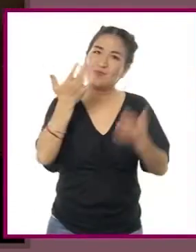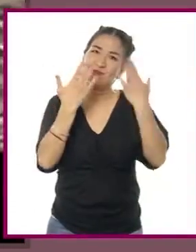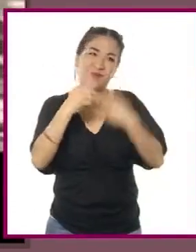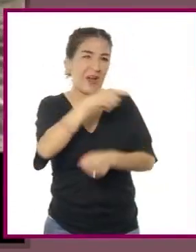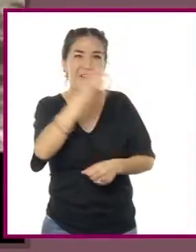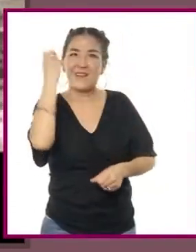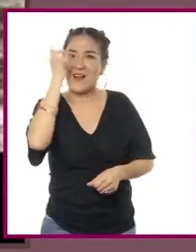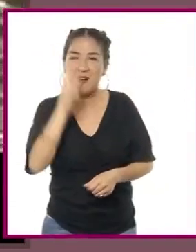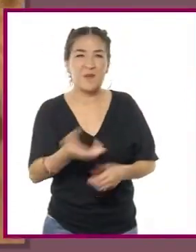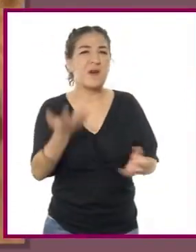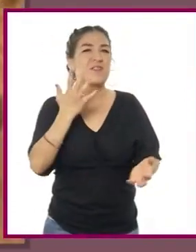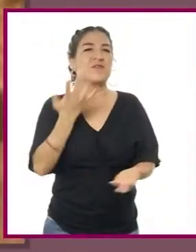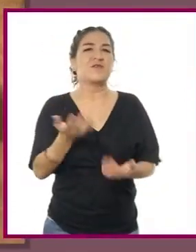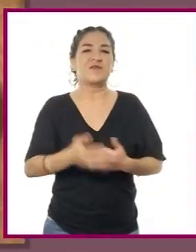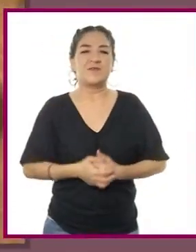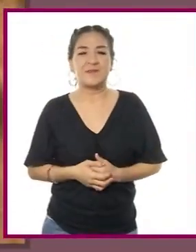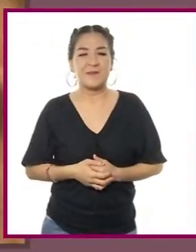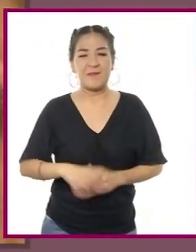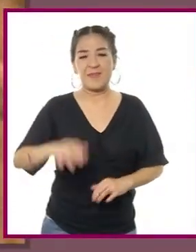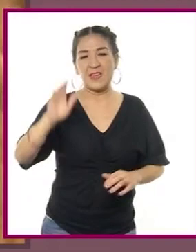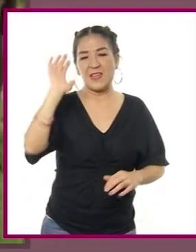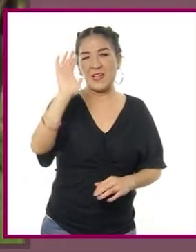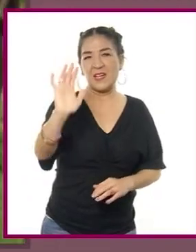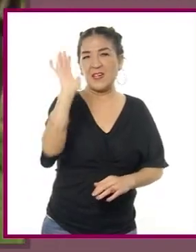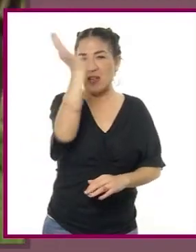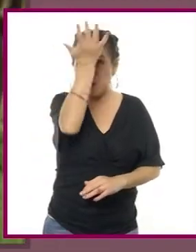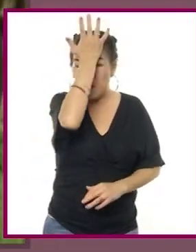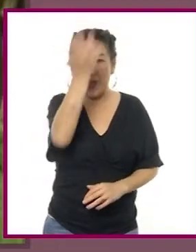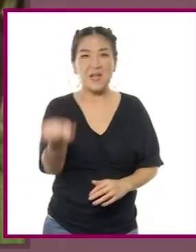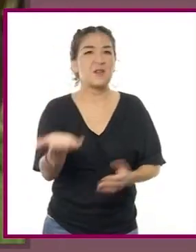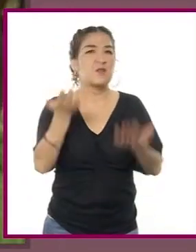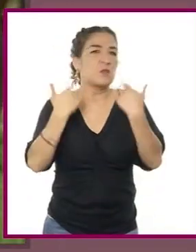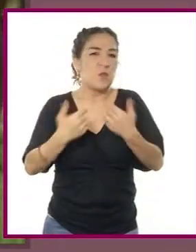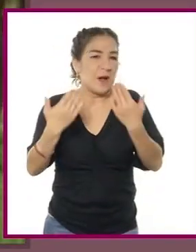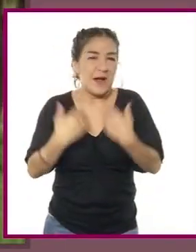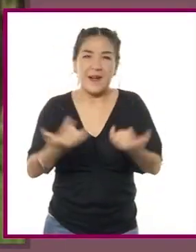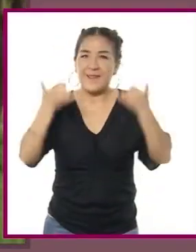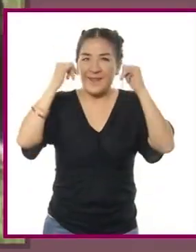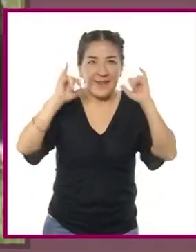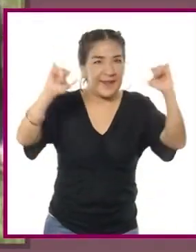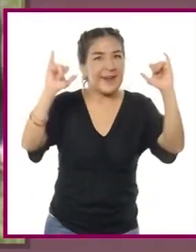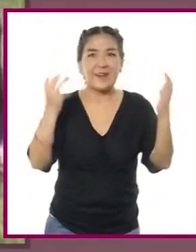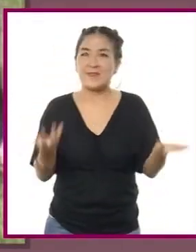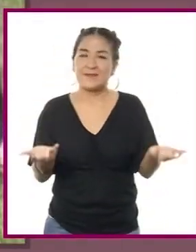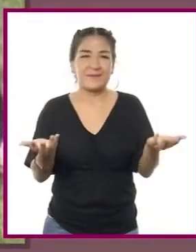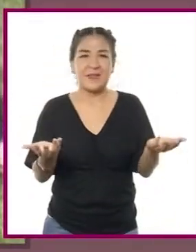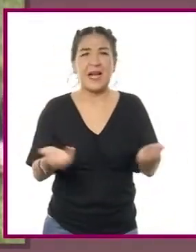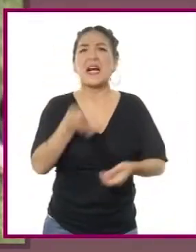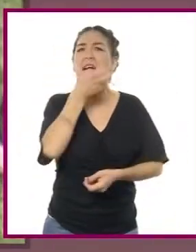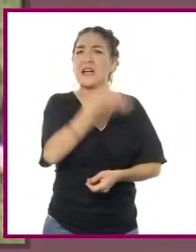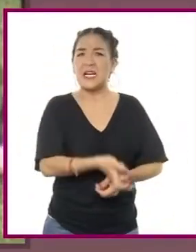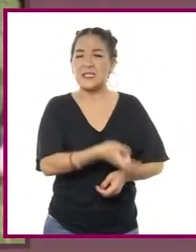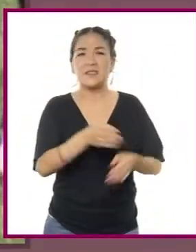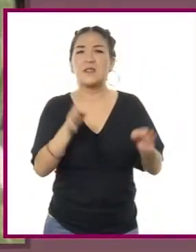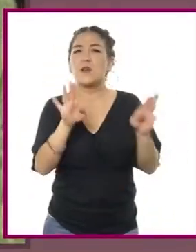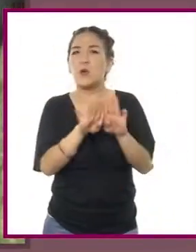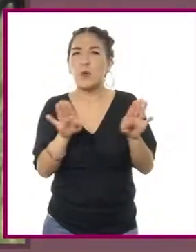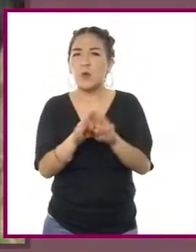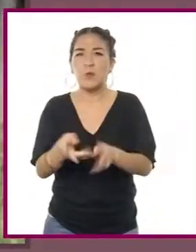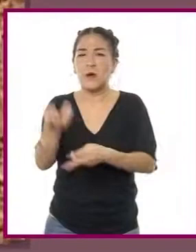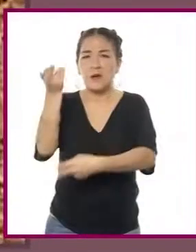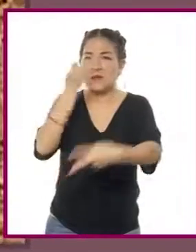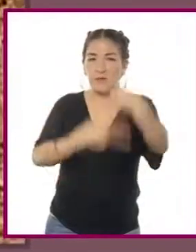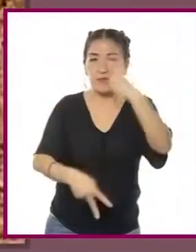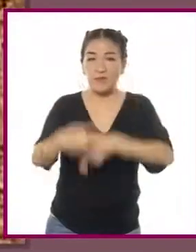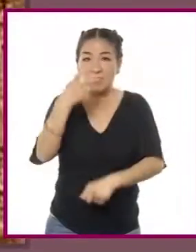Los equinos, los ovinos, los vacunos. Y estos, aparte de